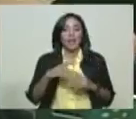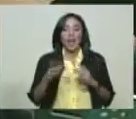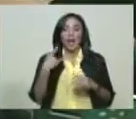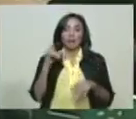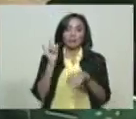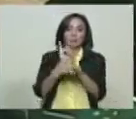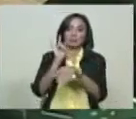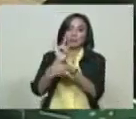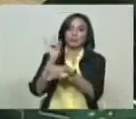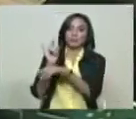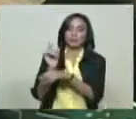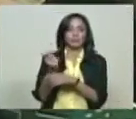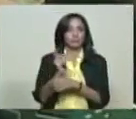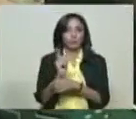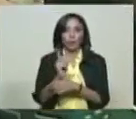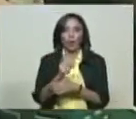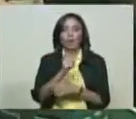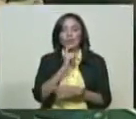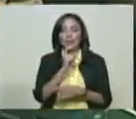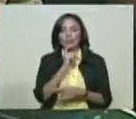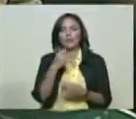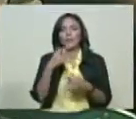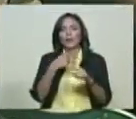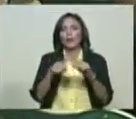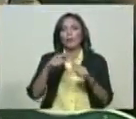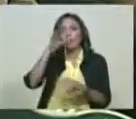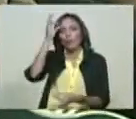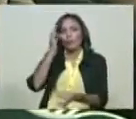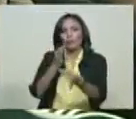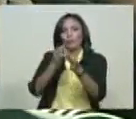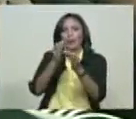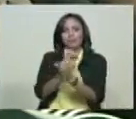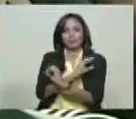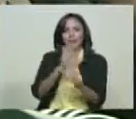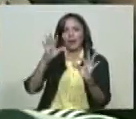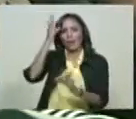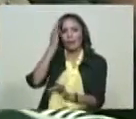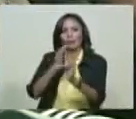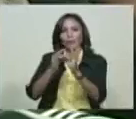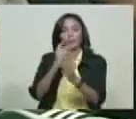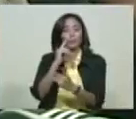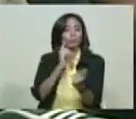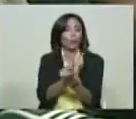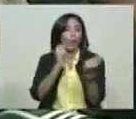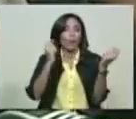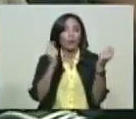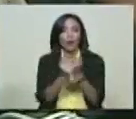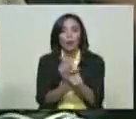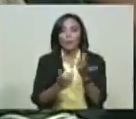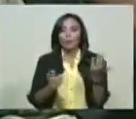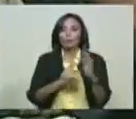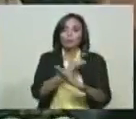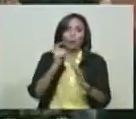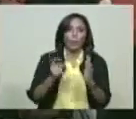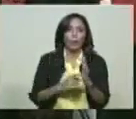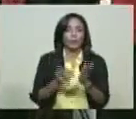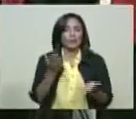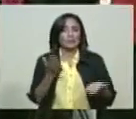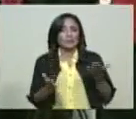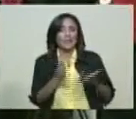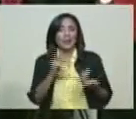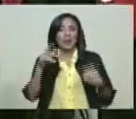usted tengo una gran fe vamos a producir un cambio total no podemos ir con medias tintas